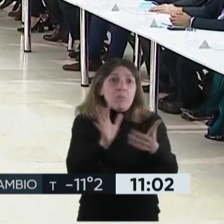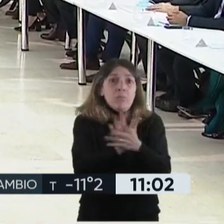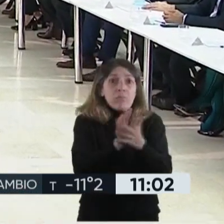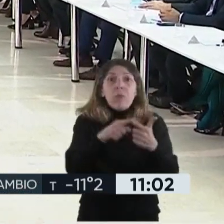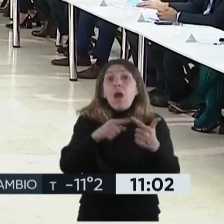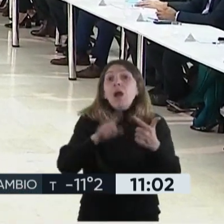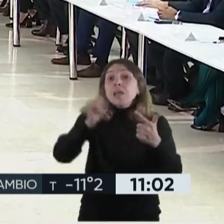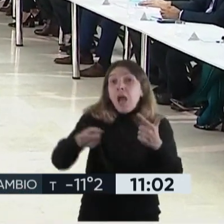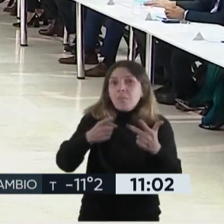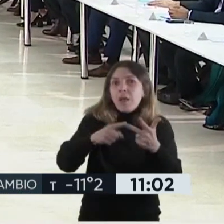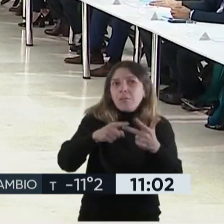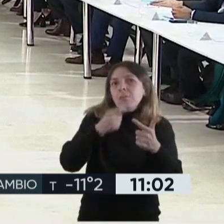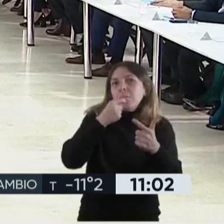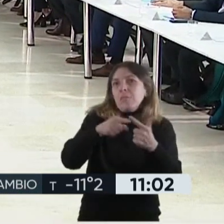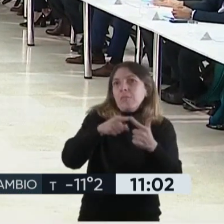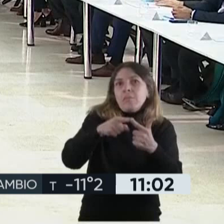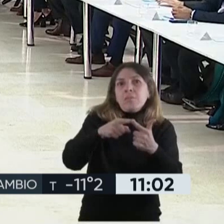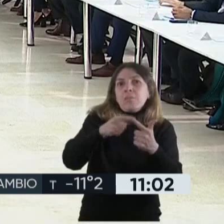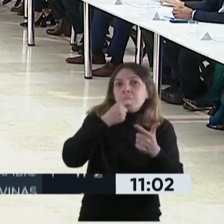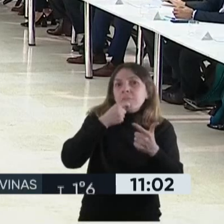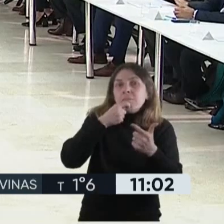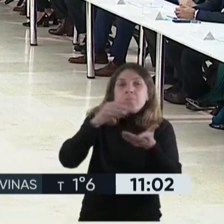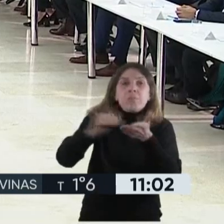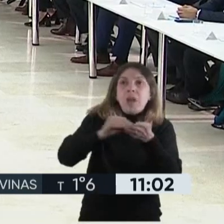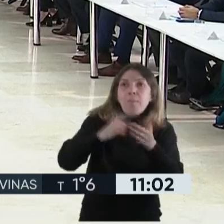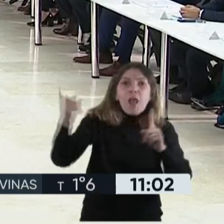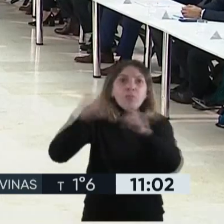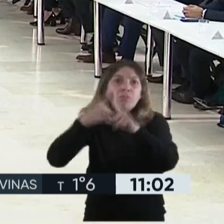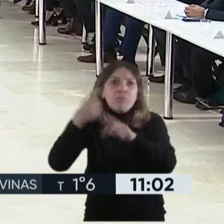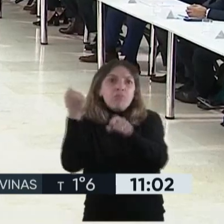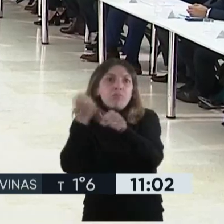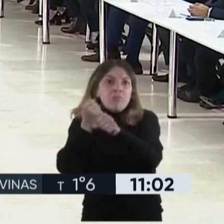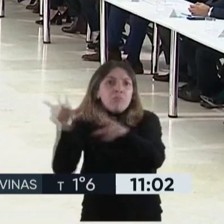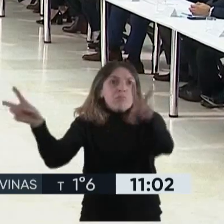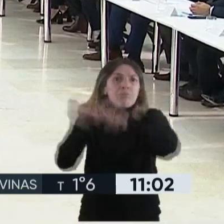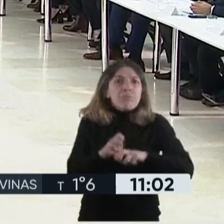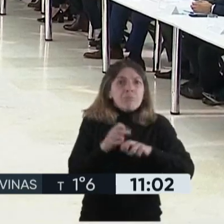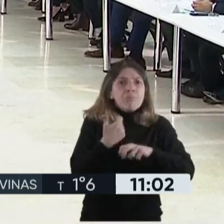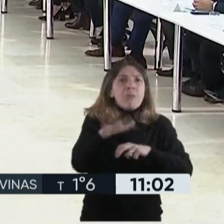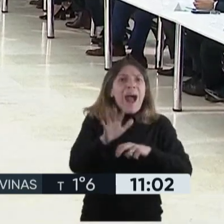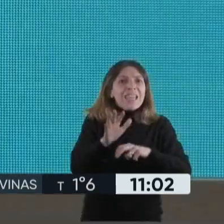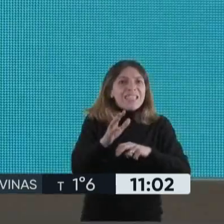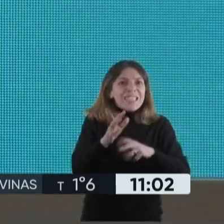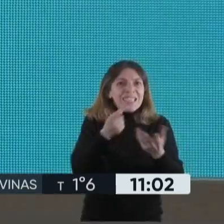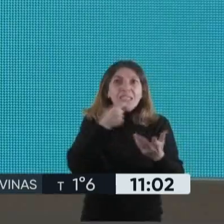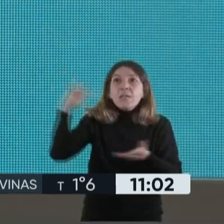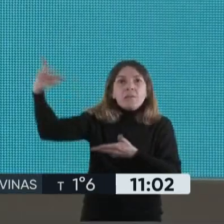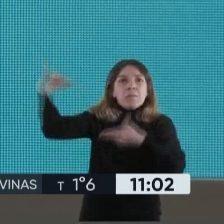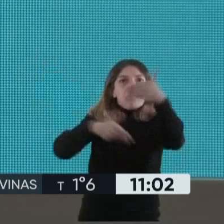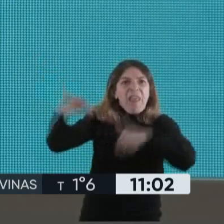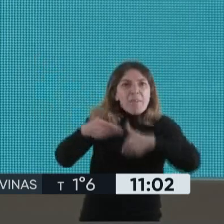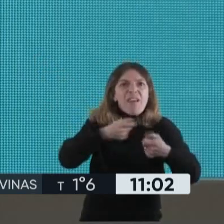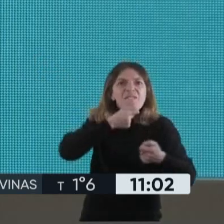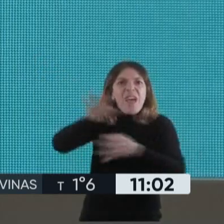divisas, tengan justamente la capacidad de generar más trabajo siendo menos demandante de divisas. Y desde